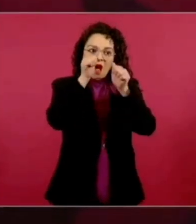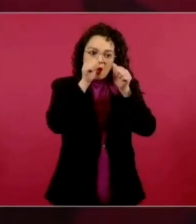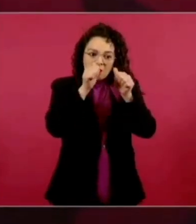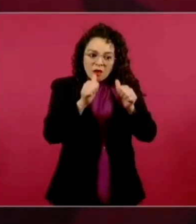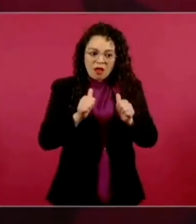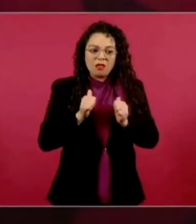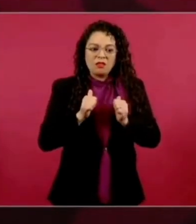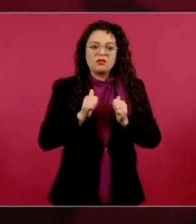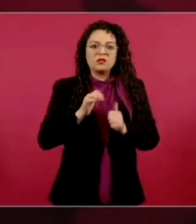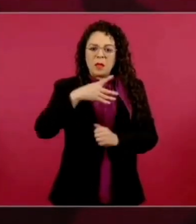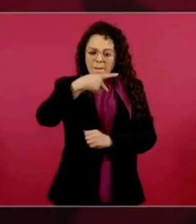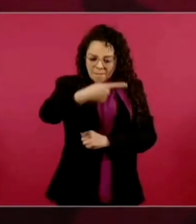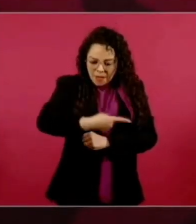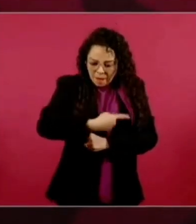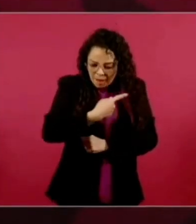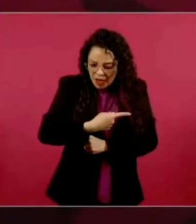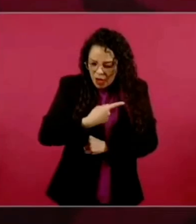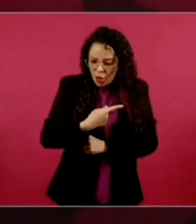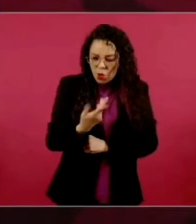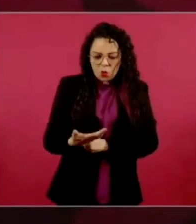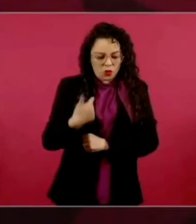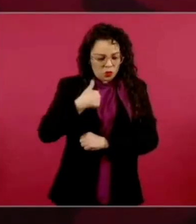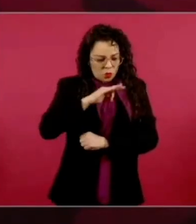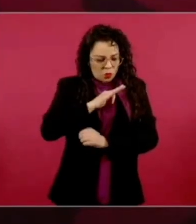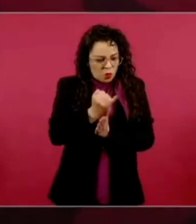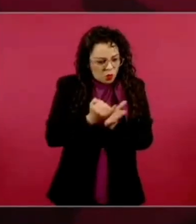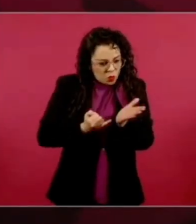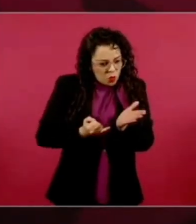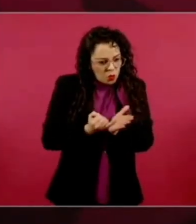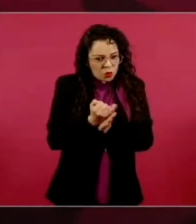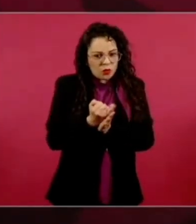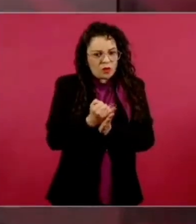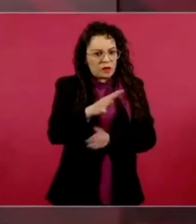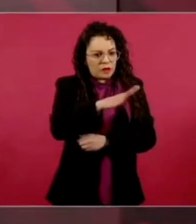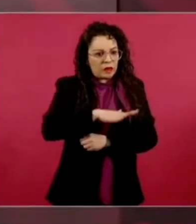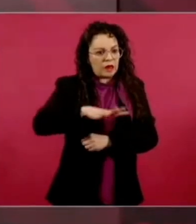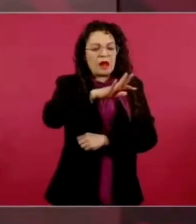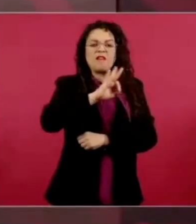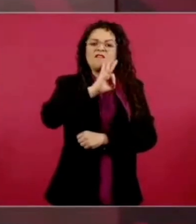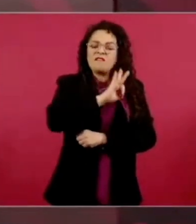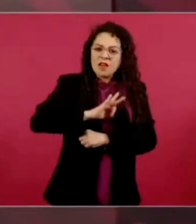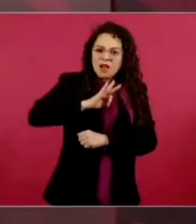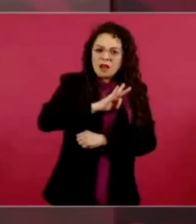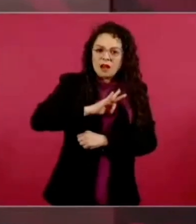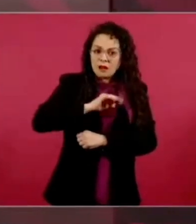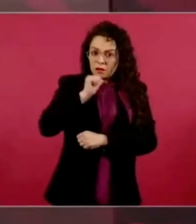deciden y que son muy contentos, muy felices. Si no hay algo